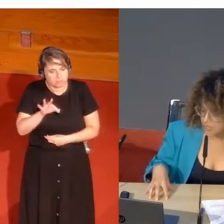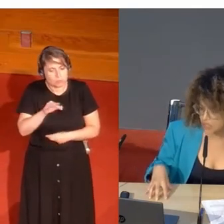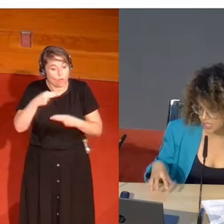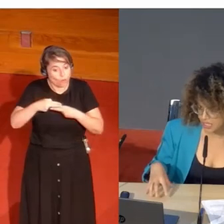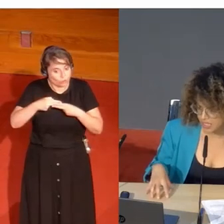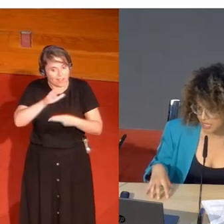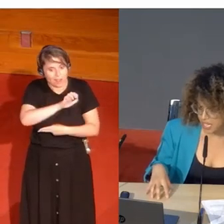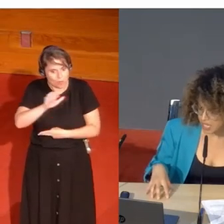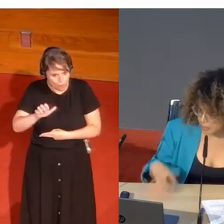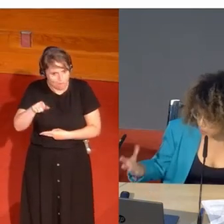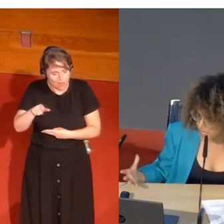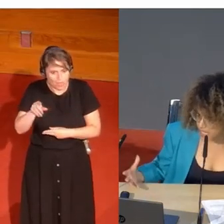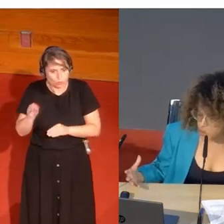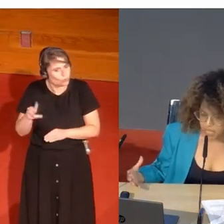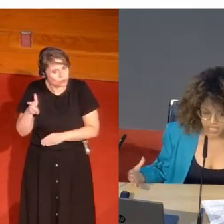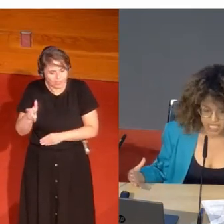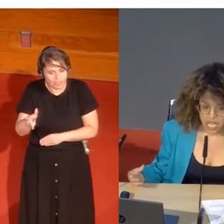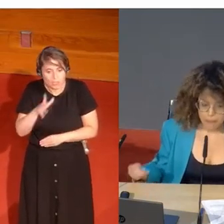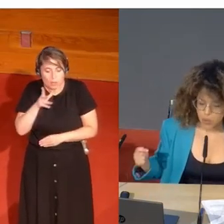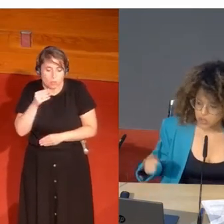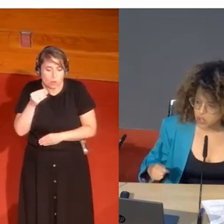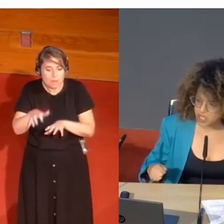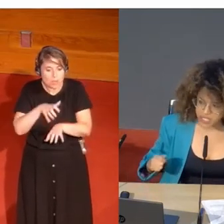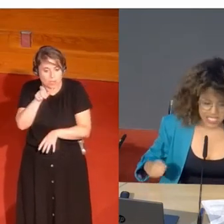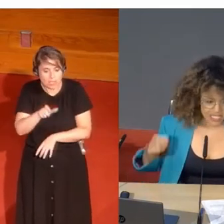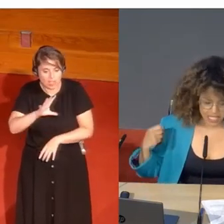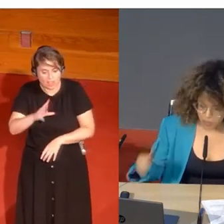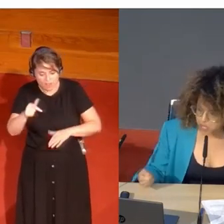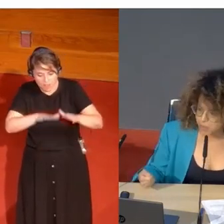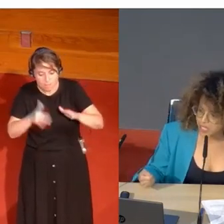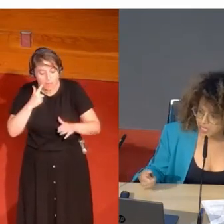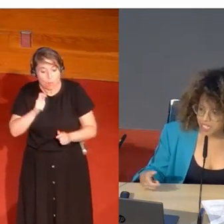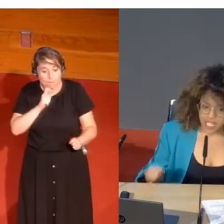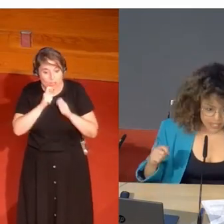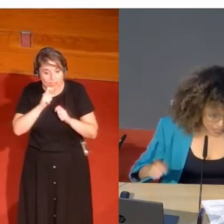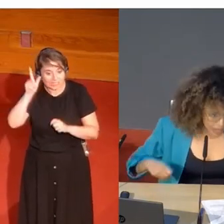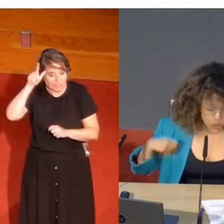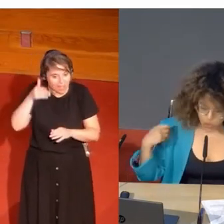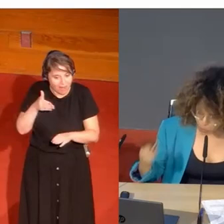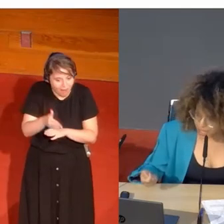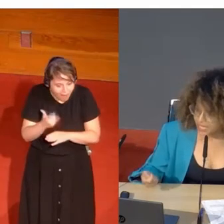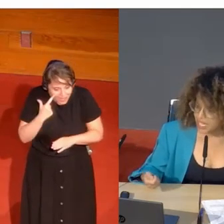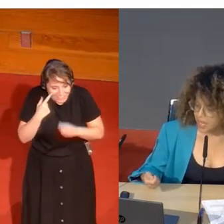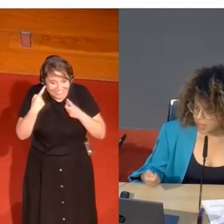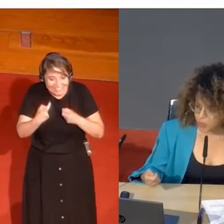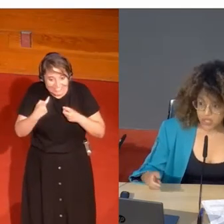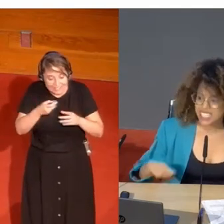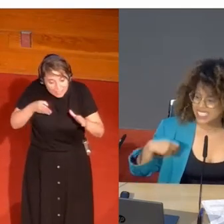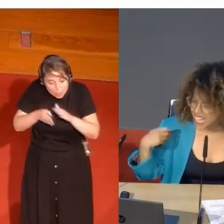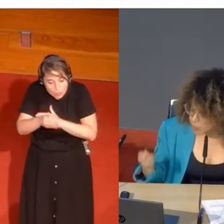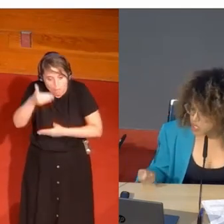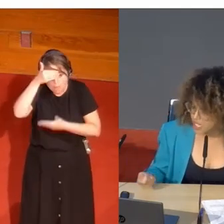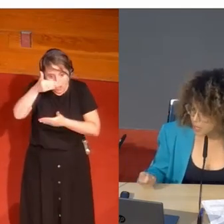europea no que que que la mayoría eran sudaneses pero cuando los periodistas llegamos a melilla intentamos cruzar a